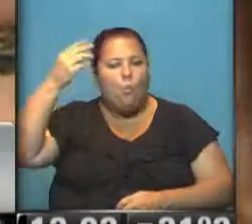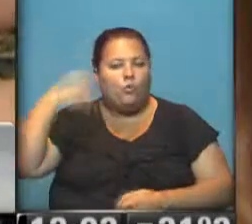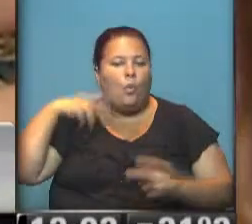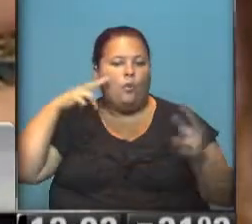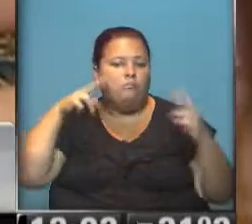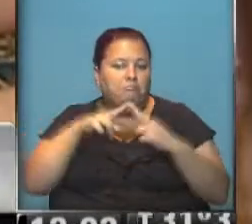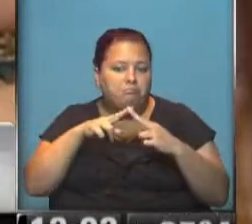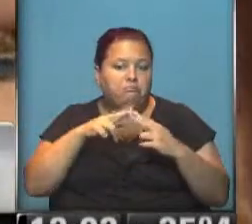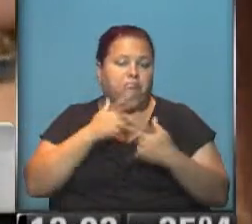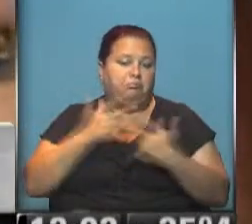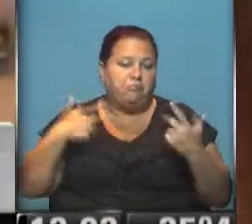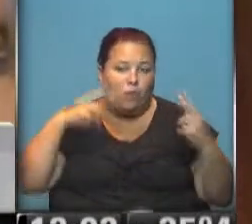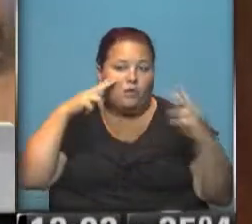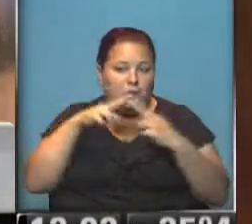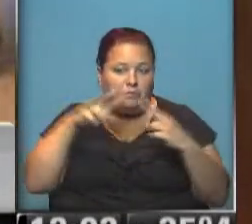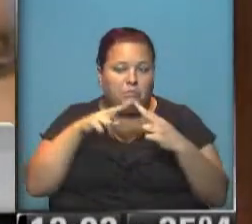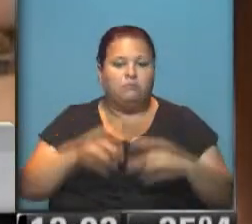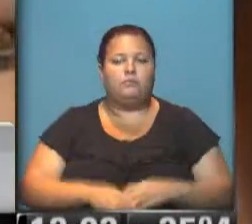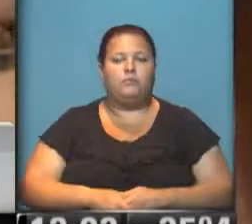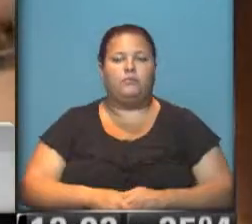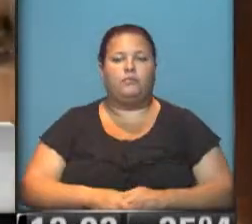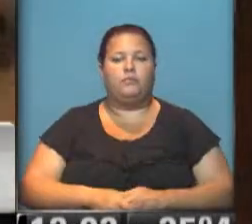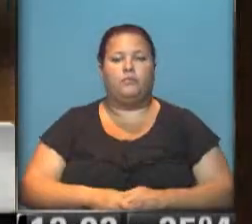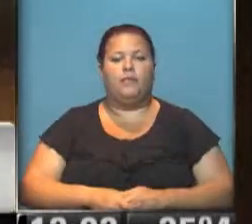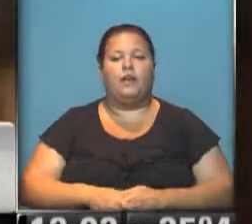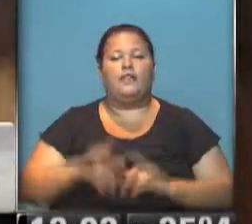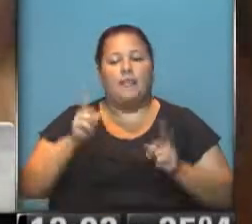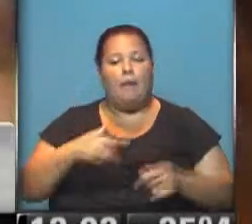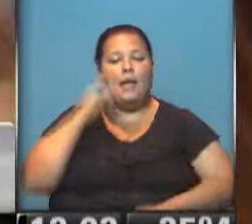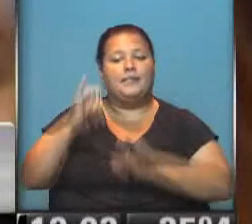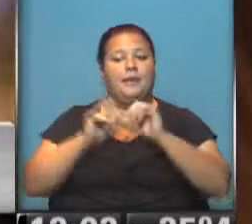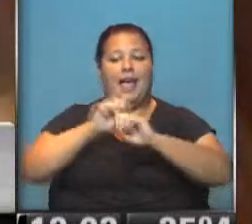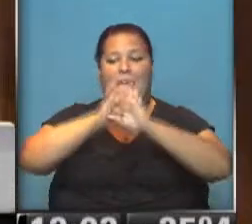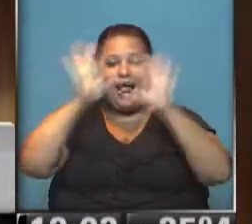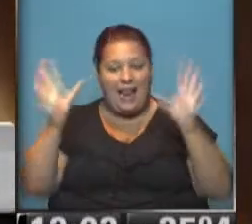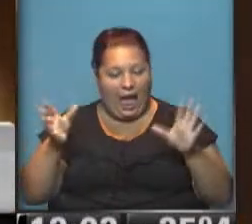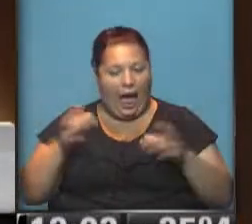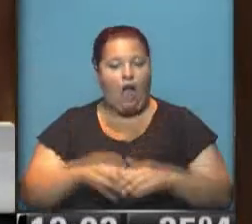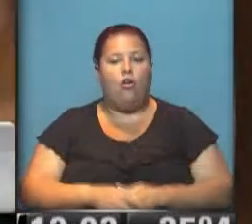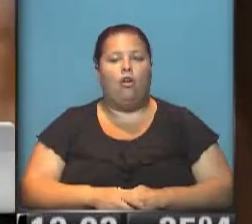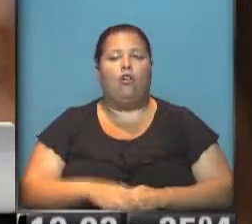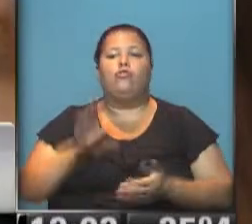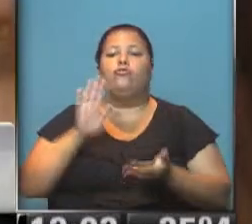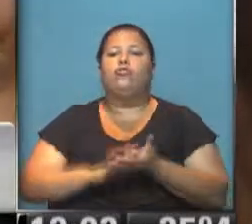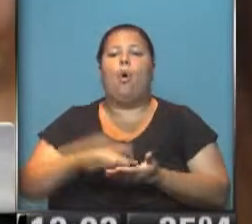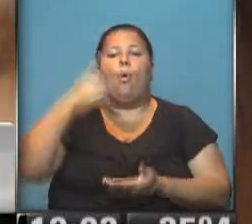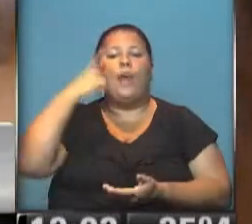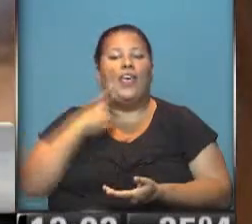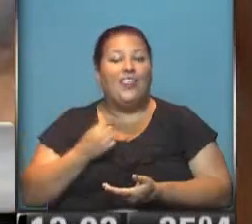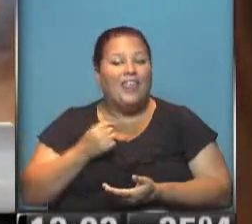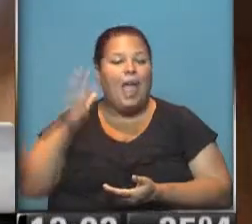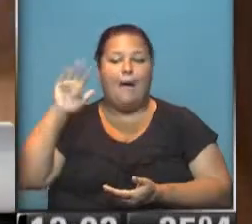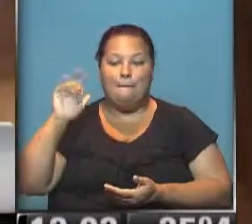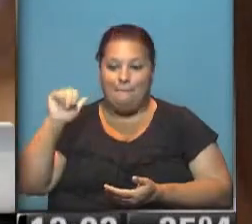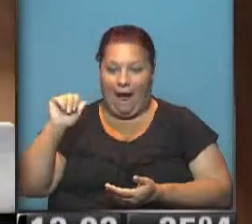que tuve la oportunidad de estar con él, y en detalle desde el día